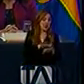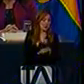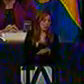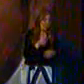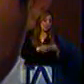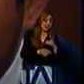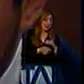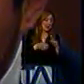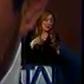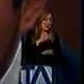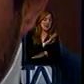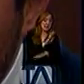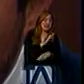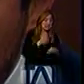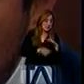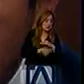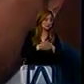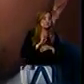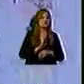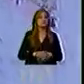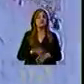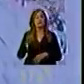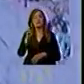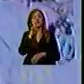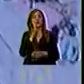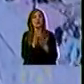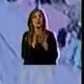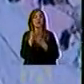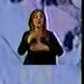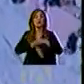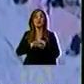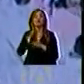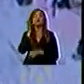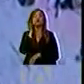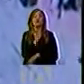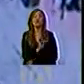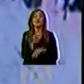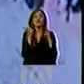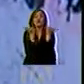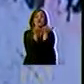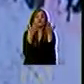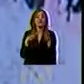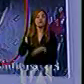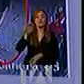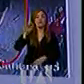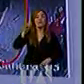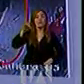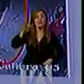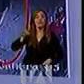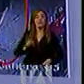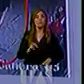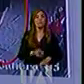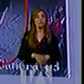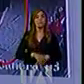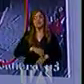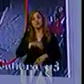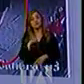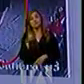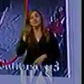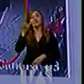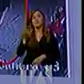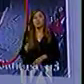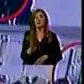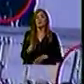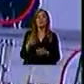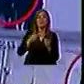Paul Granda, presentó varias evidencias del ingreso irregular de la legisladora Sofía Espín y de Yadira Cadena, quien